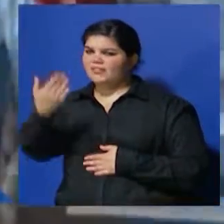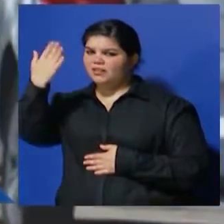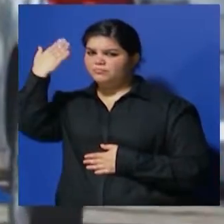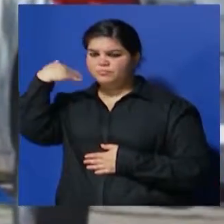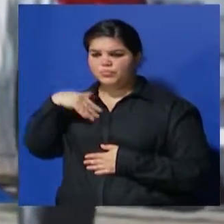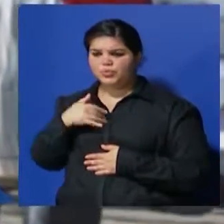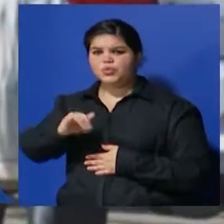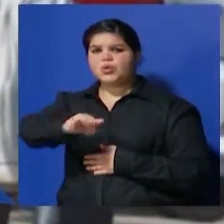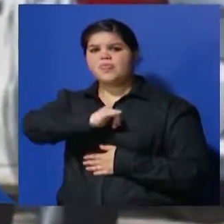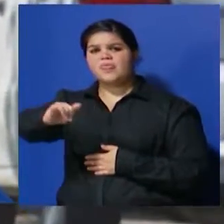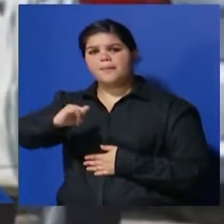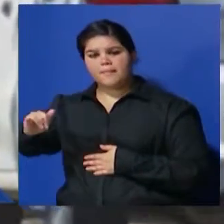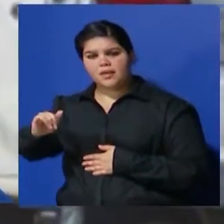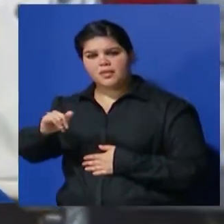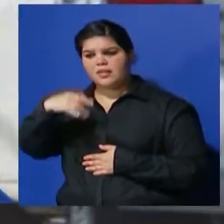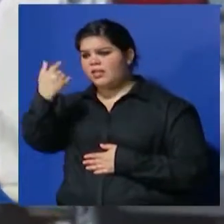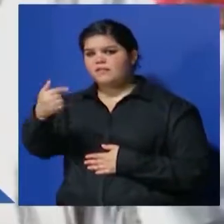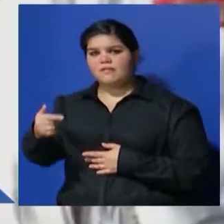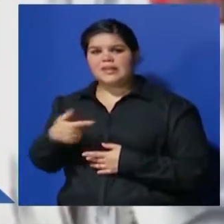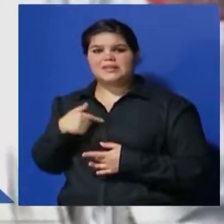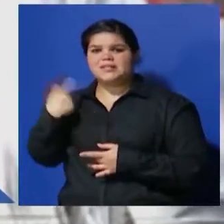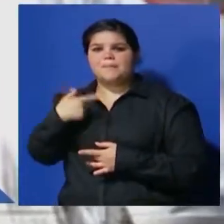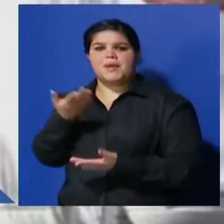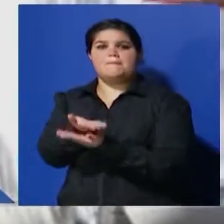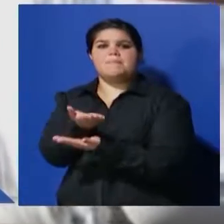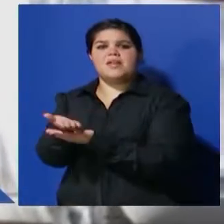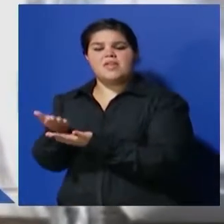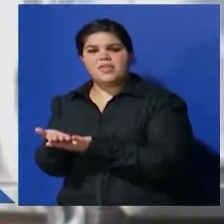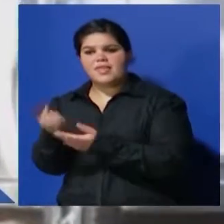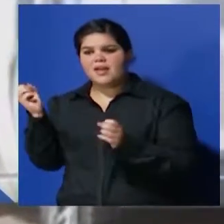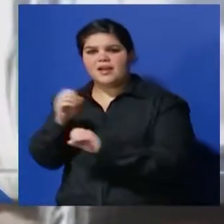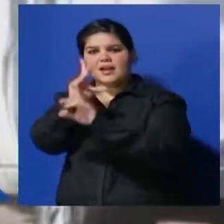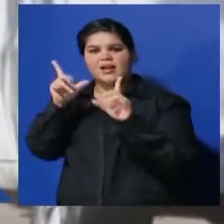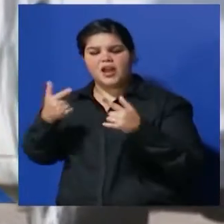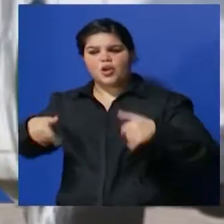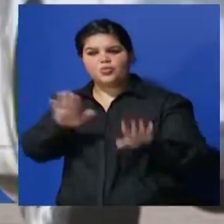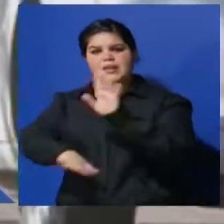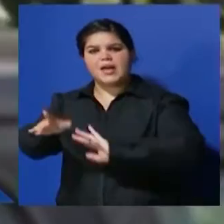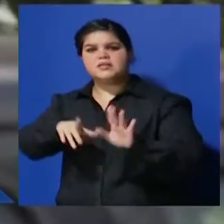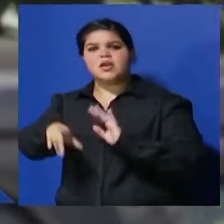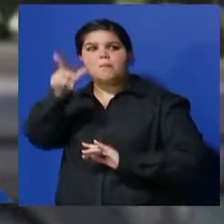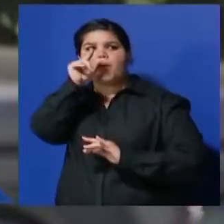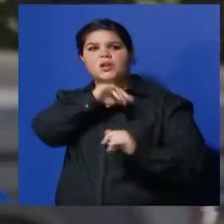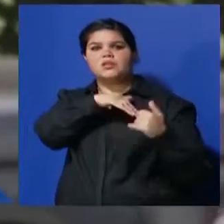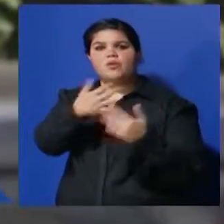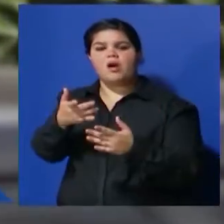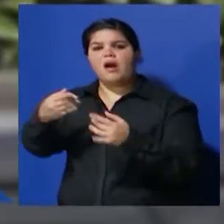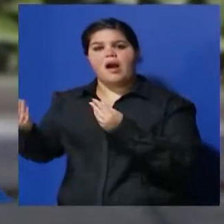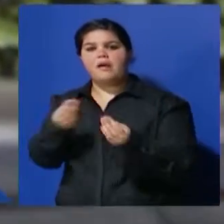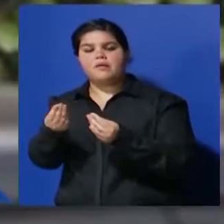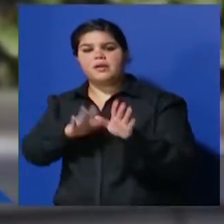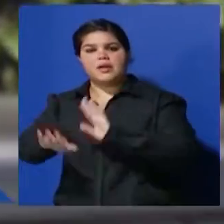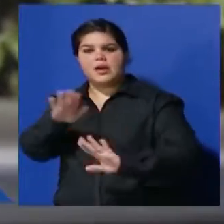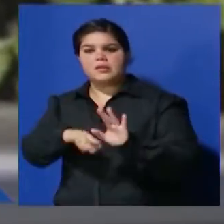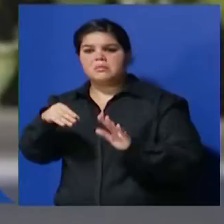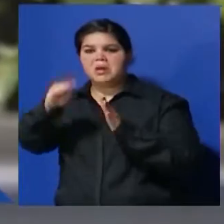demandando acciones políticas claras, contundentes a este respecto, y bueno, sigue estando afuera